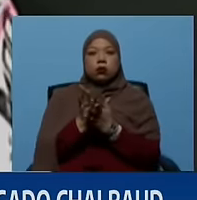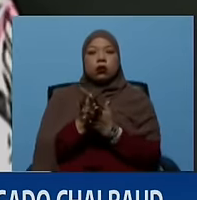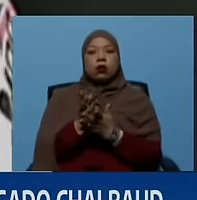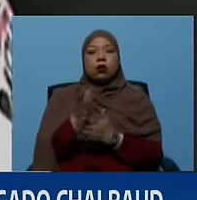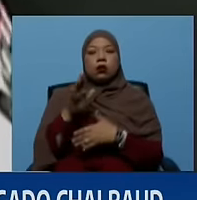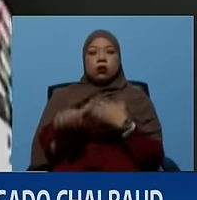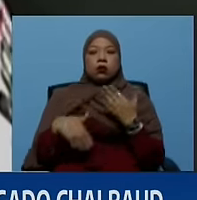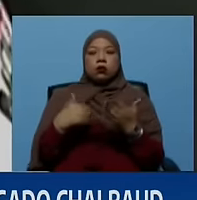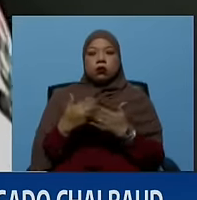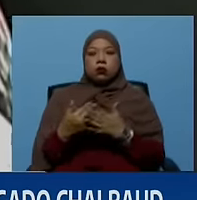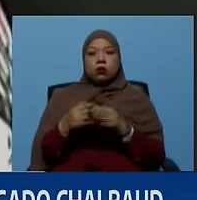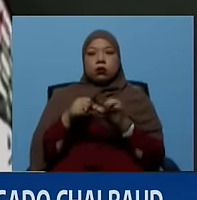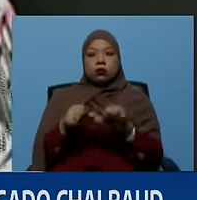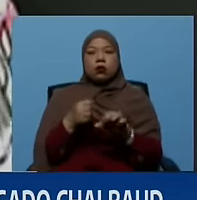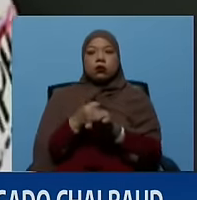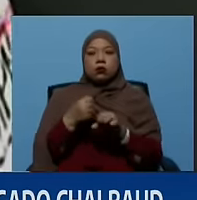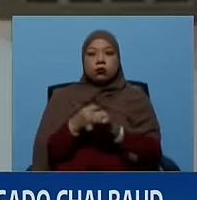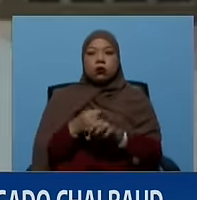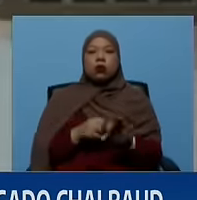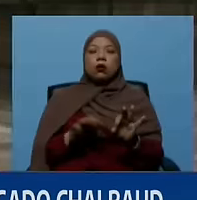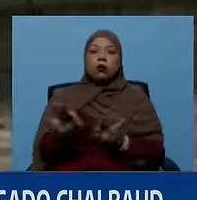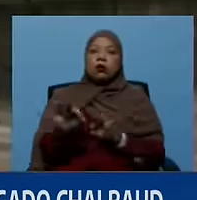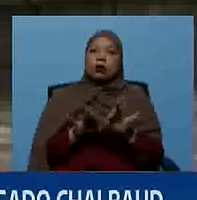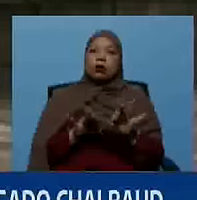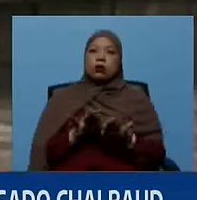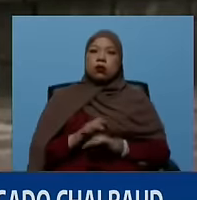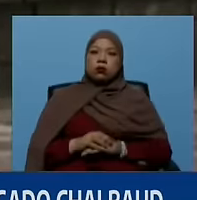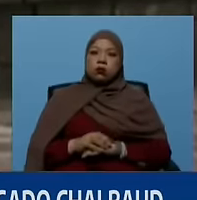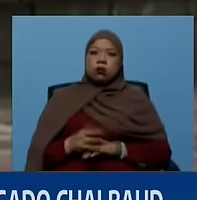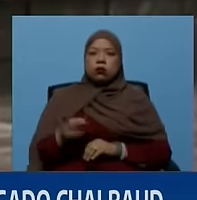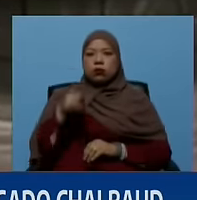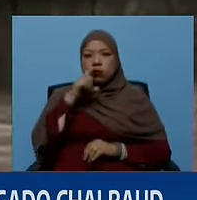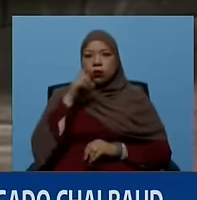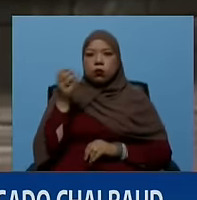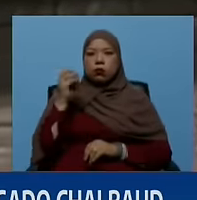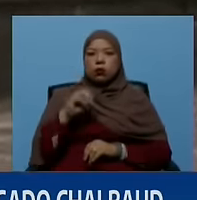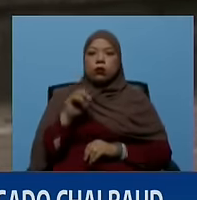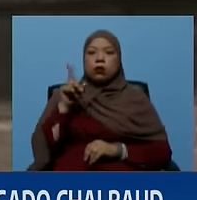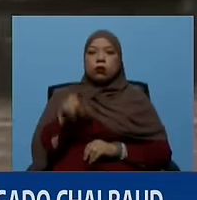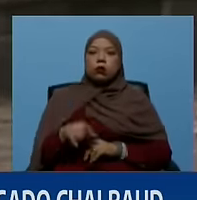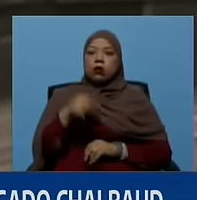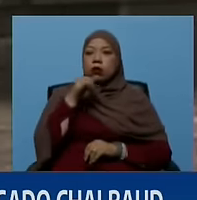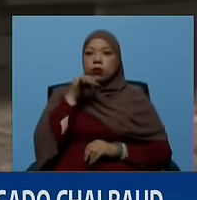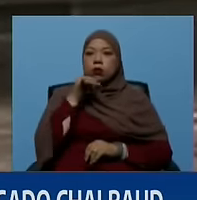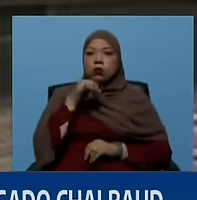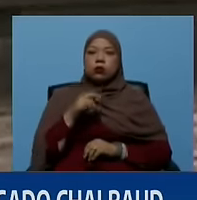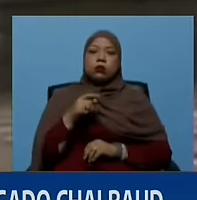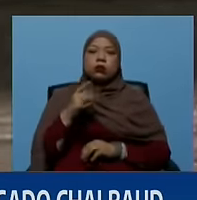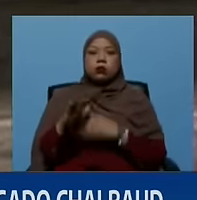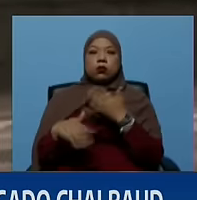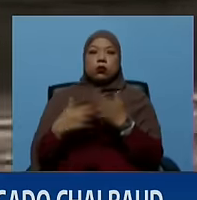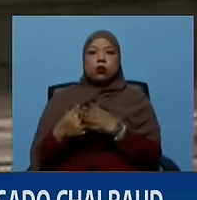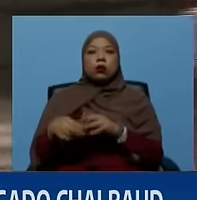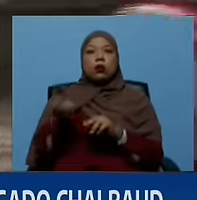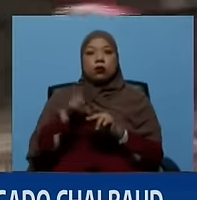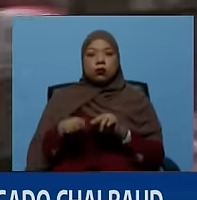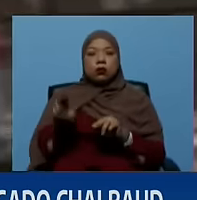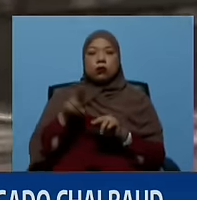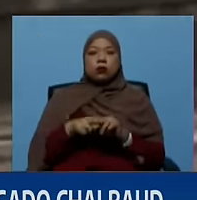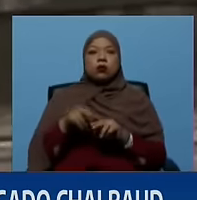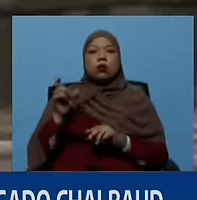Okay seguir preparándonos cada día más porque nuestros niños requieren